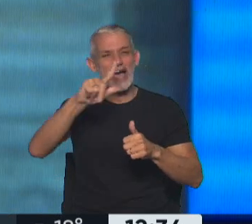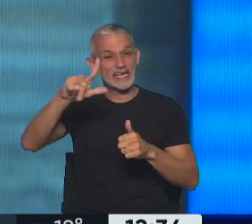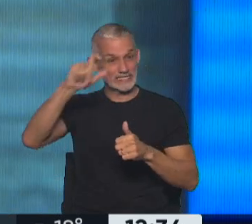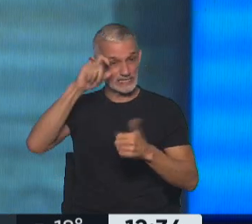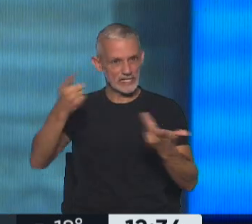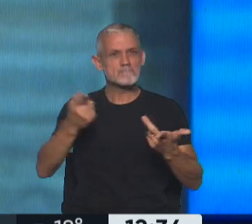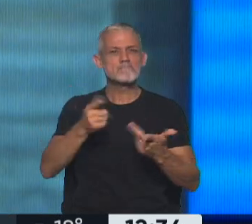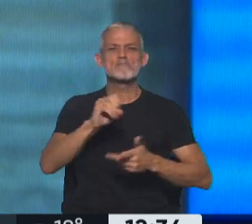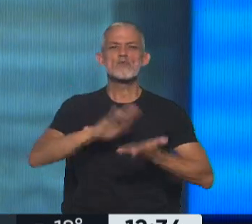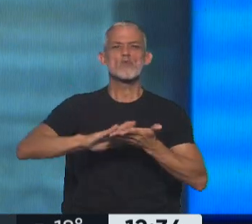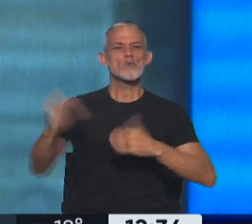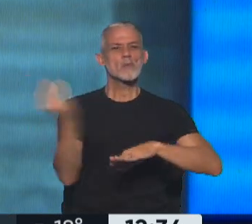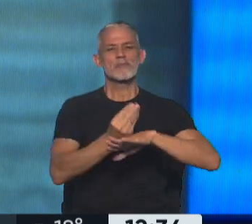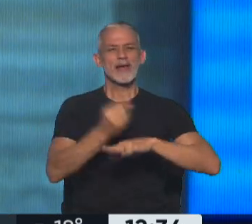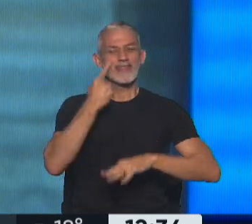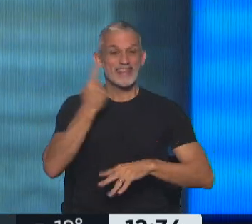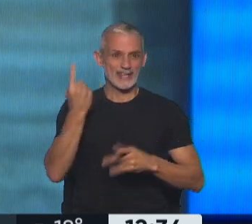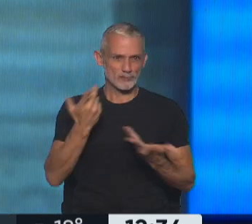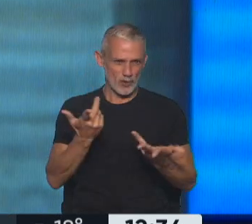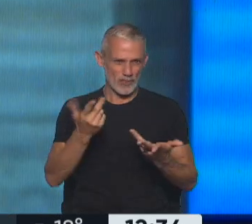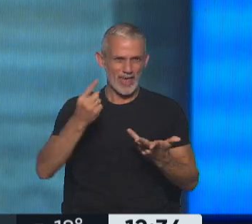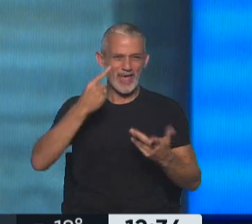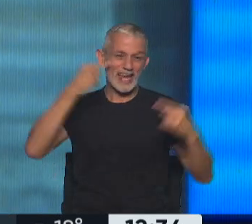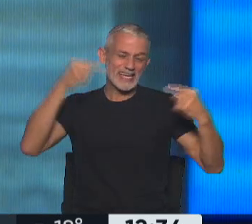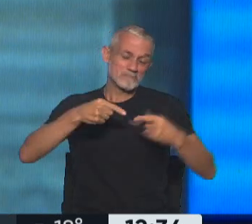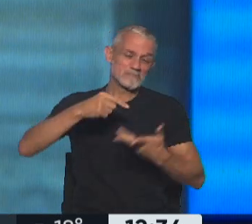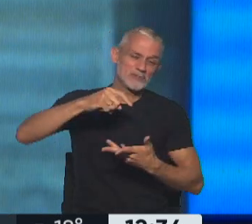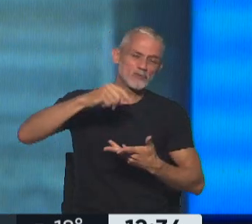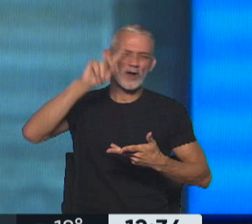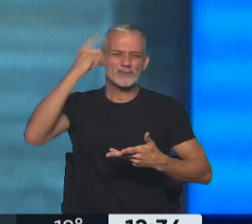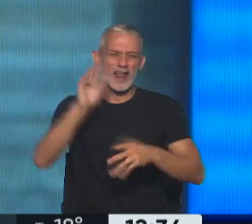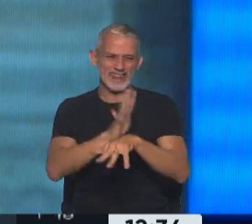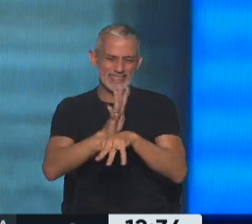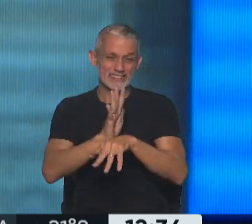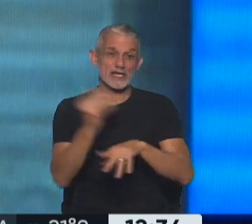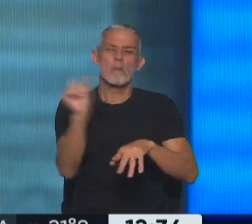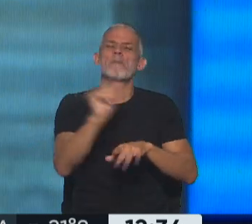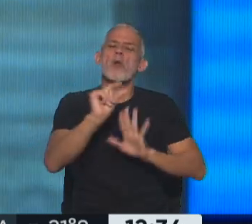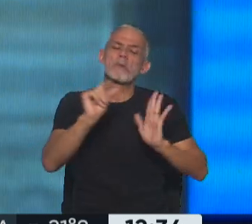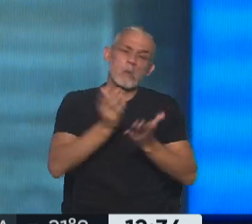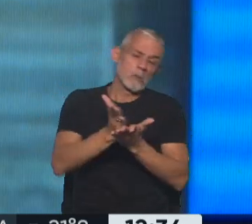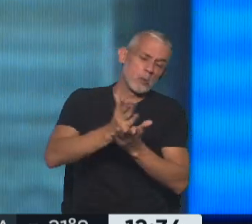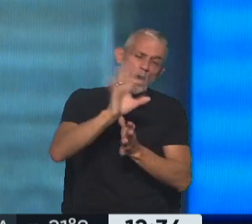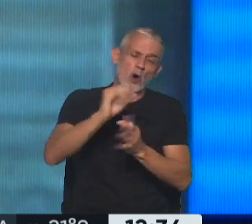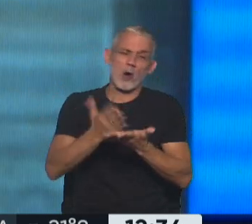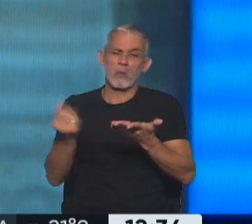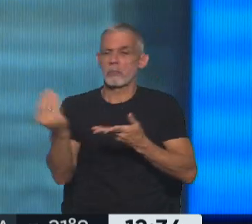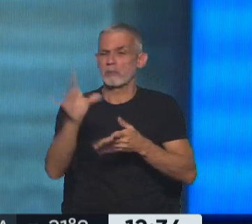ese es el nuevo director del incap por lo menos como un interino veremos si se queda o si se esté después de designado tenemos